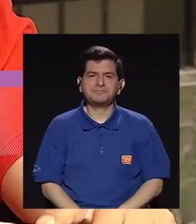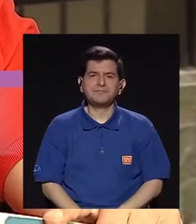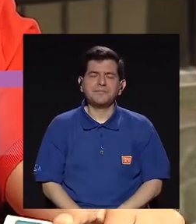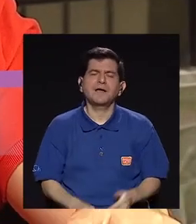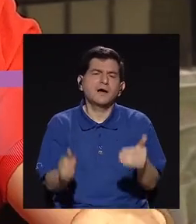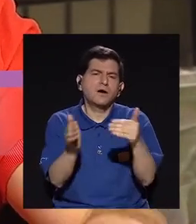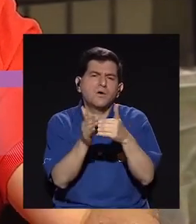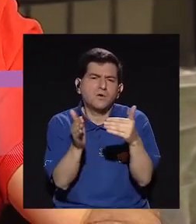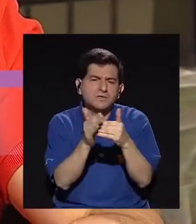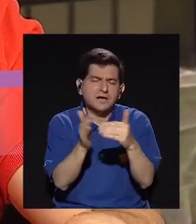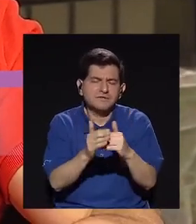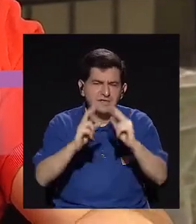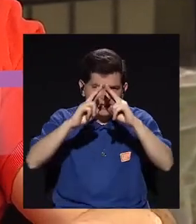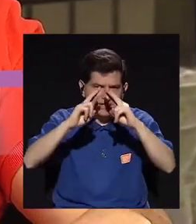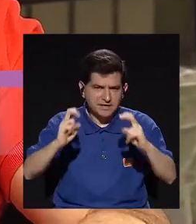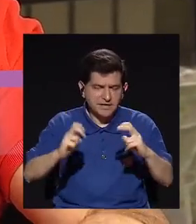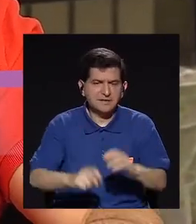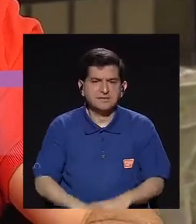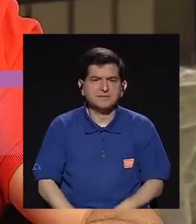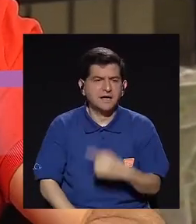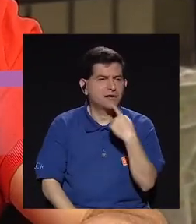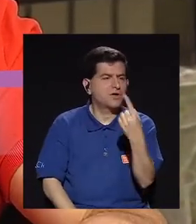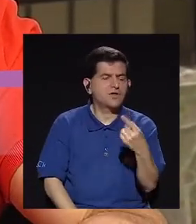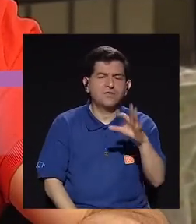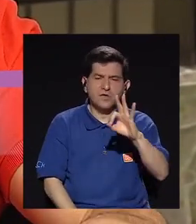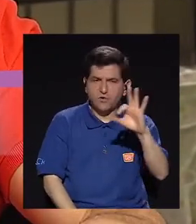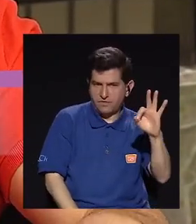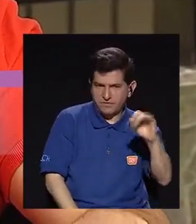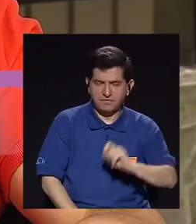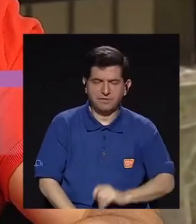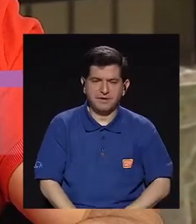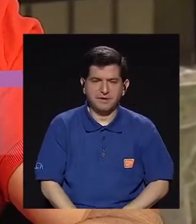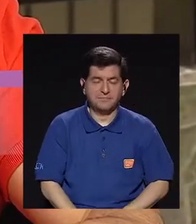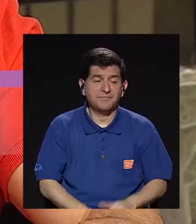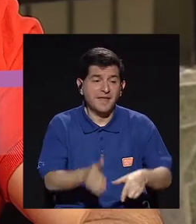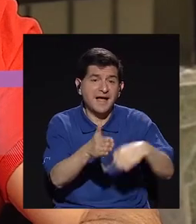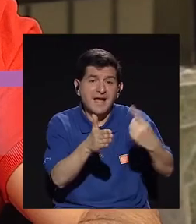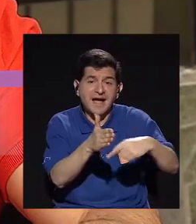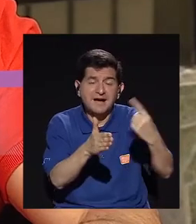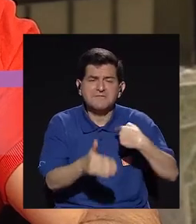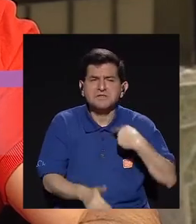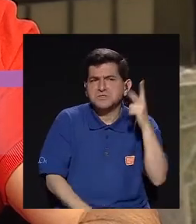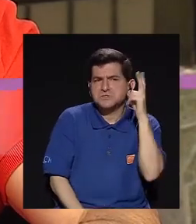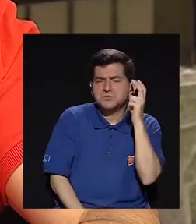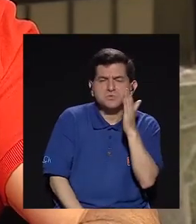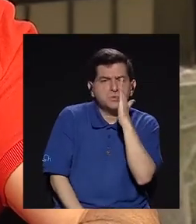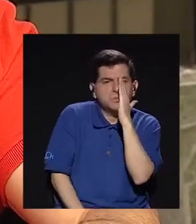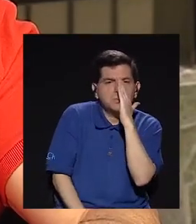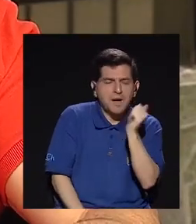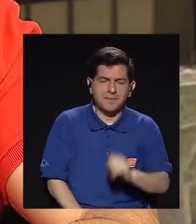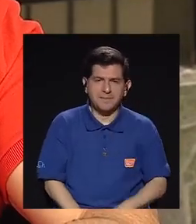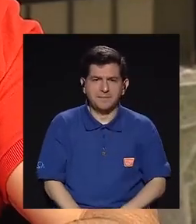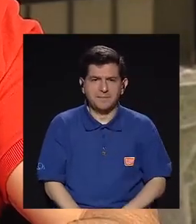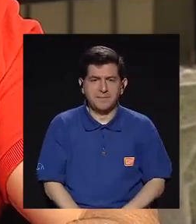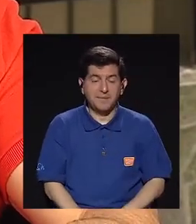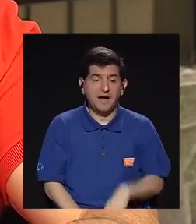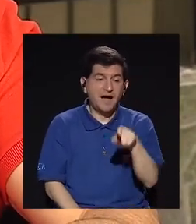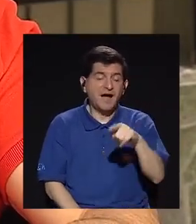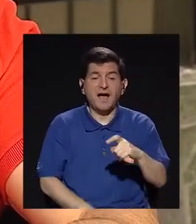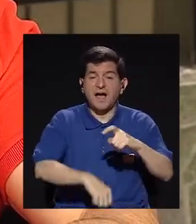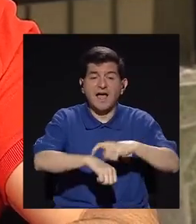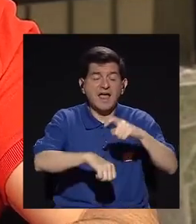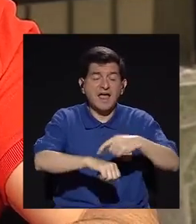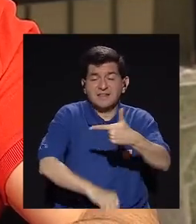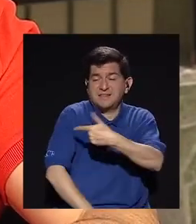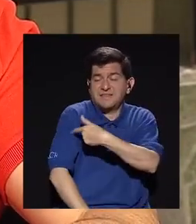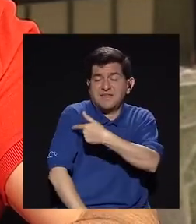Yo quisiera retomar el hecho, pues, que menciona, Fabiola lo mencionó, y es que algunas veces uno escucha a las mamás de que se les